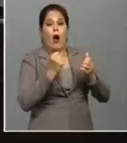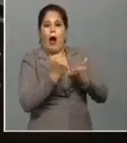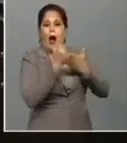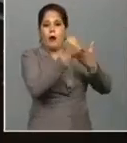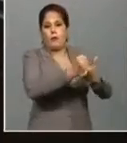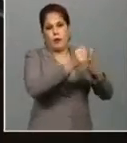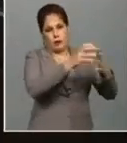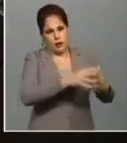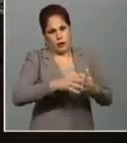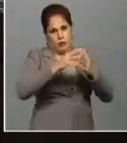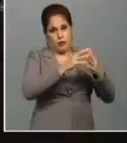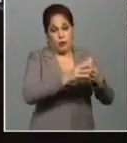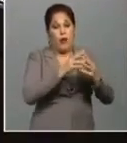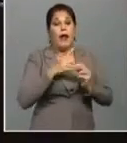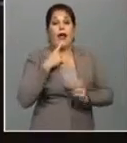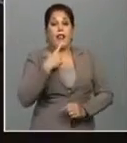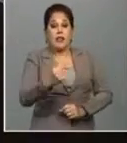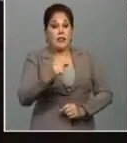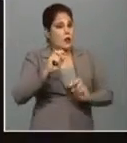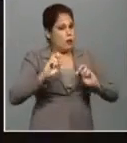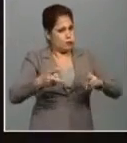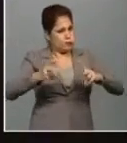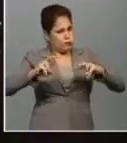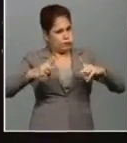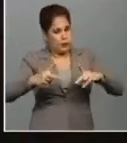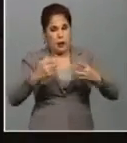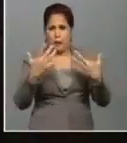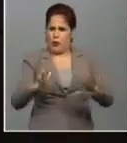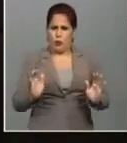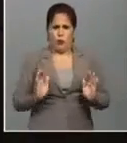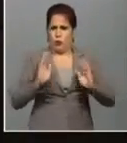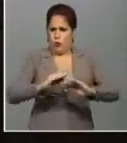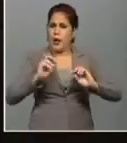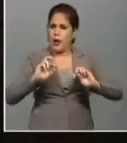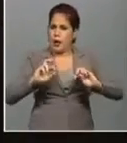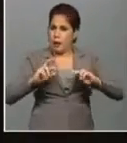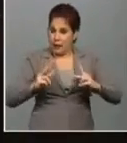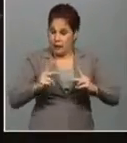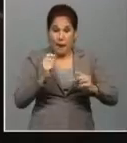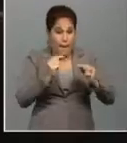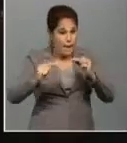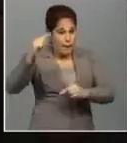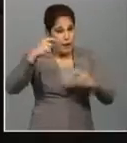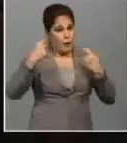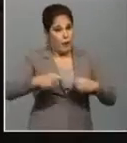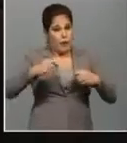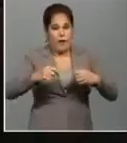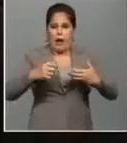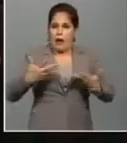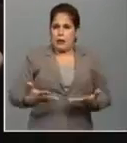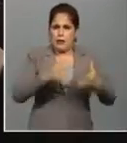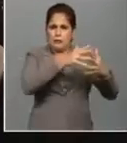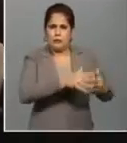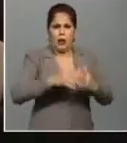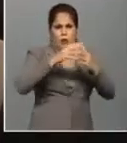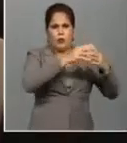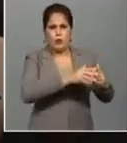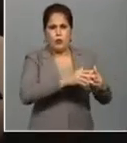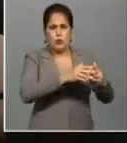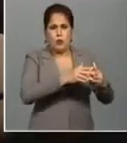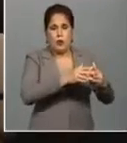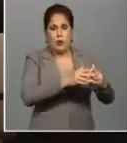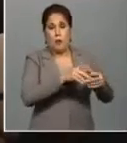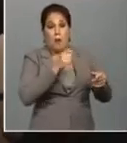hay que decirlo una y otra vez sin temor a repetirnos primero deben cansarse ellos de tan largo